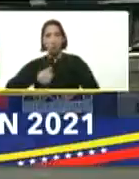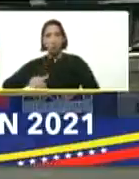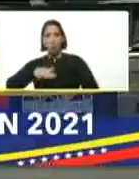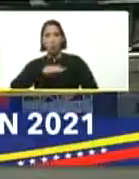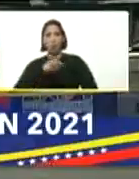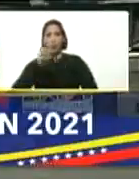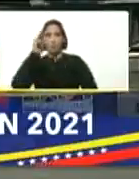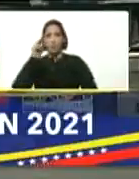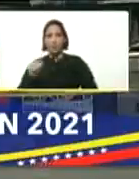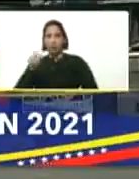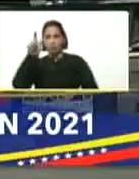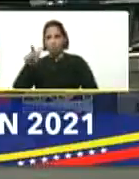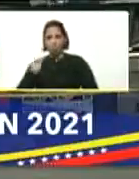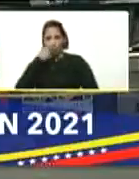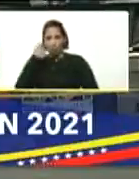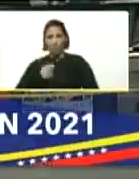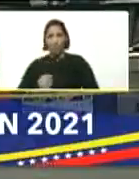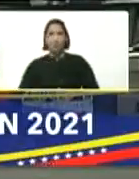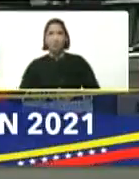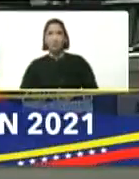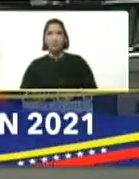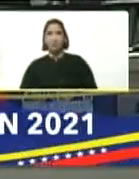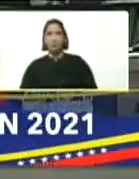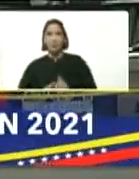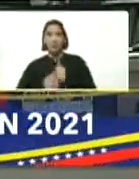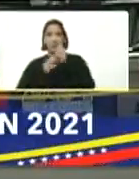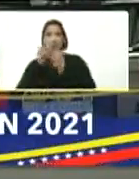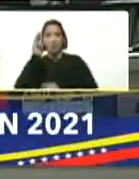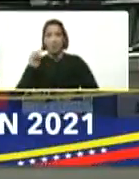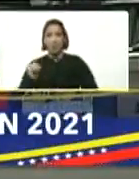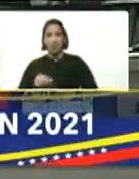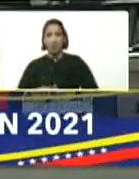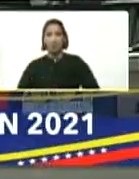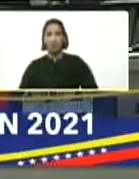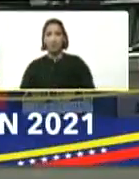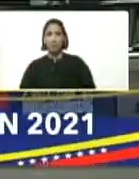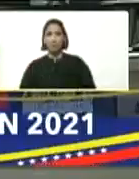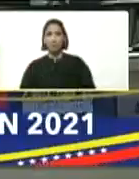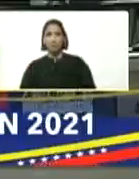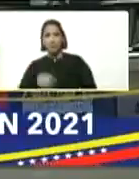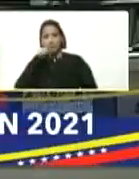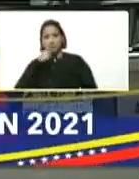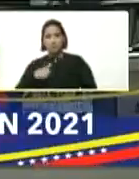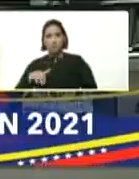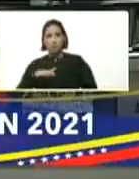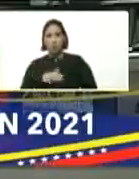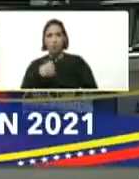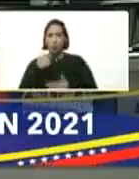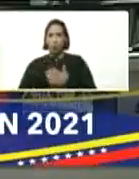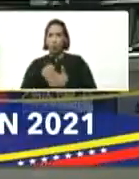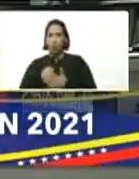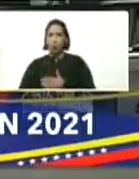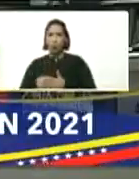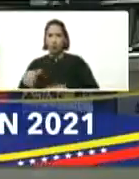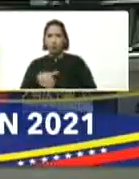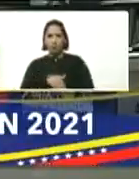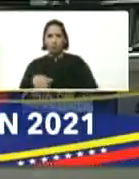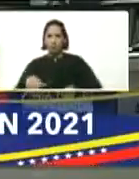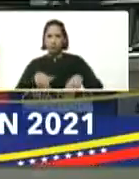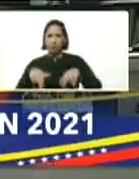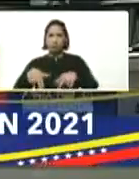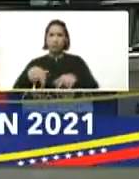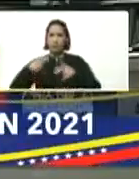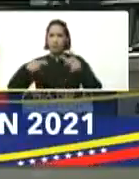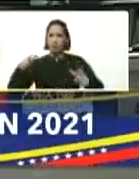Petare. Líder de Petare, José Vicente Rangel, de los pueblos, y lucha, camina, anda con la gente,